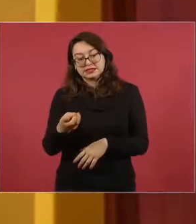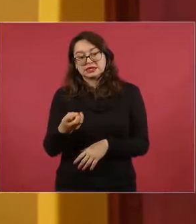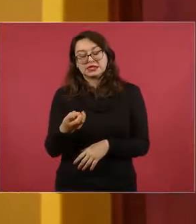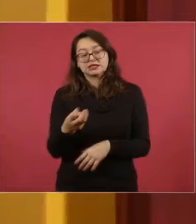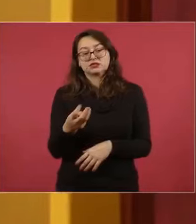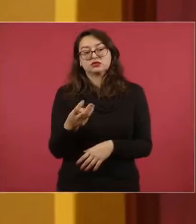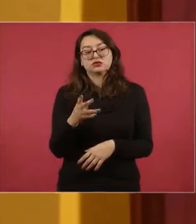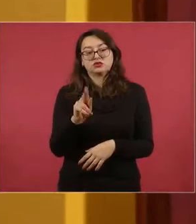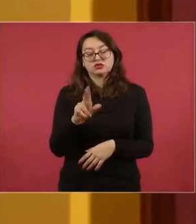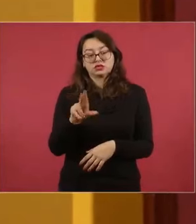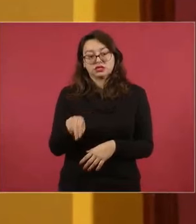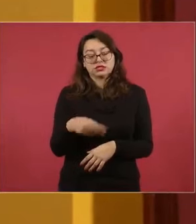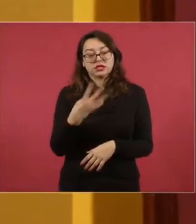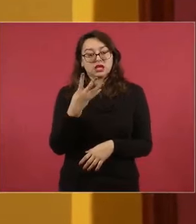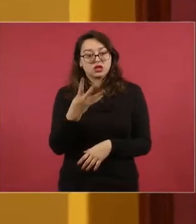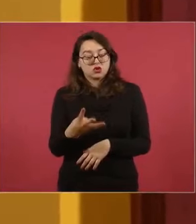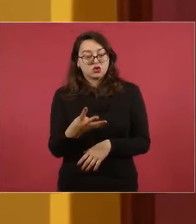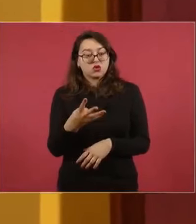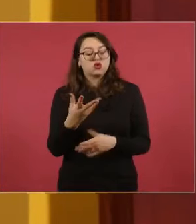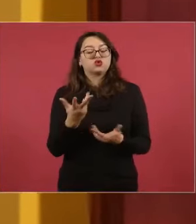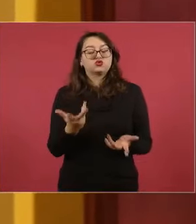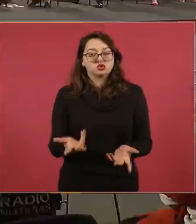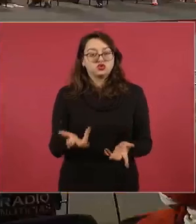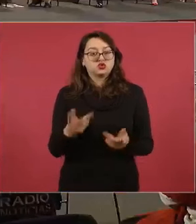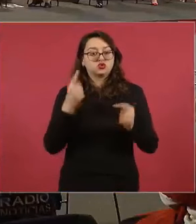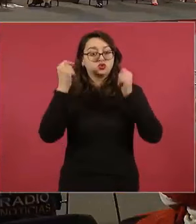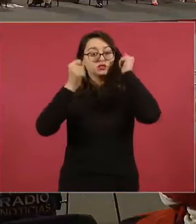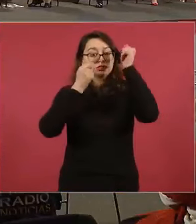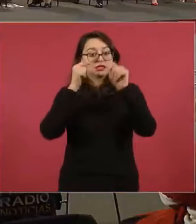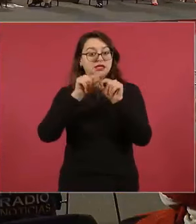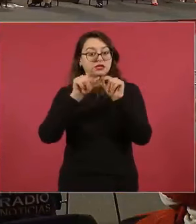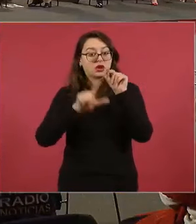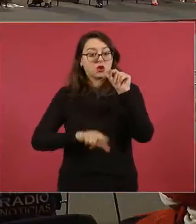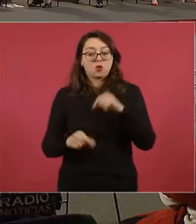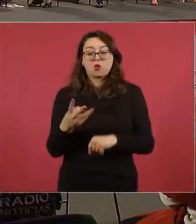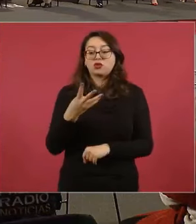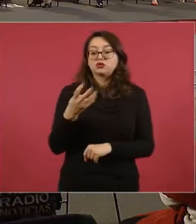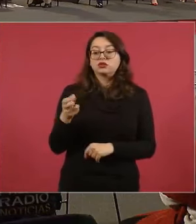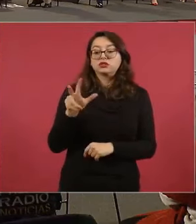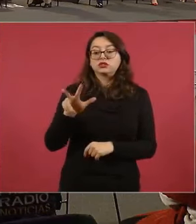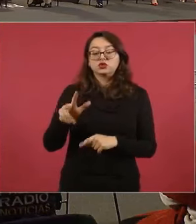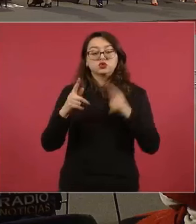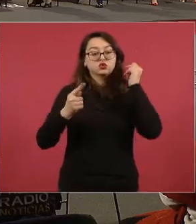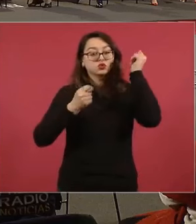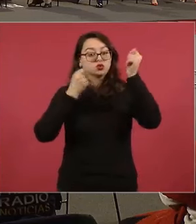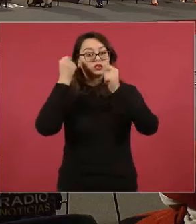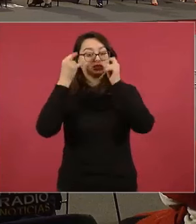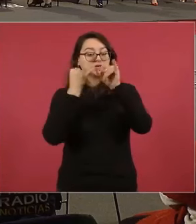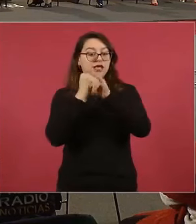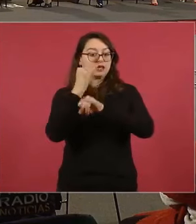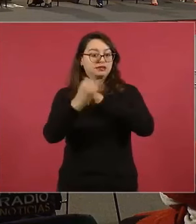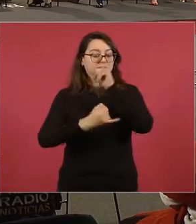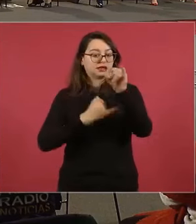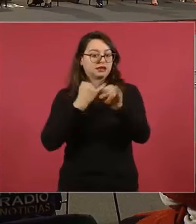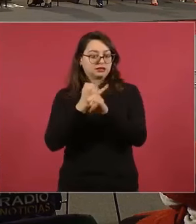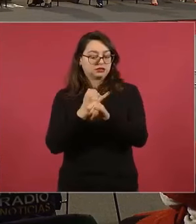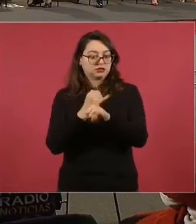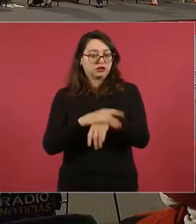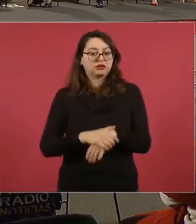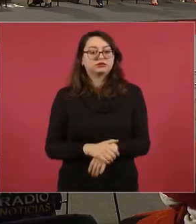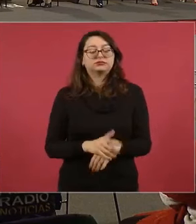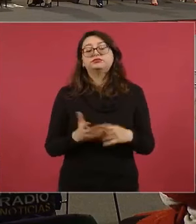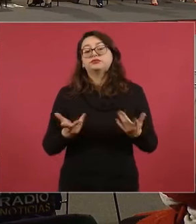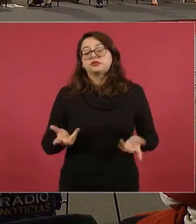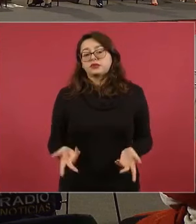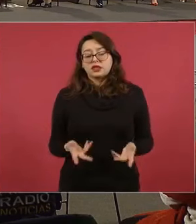turistas internacionales. En la siguiente, por favor. Estas son las rutas con mayor demanda, con